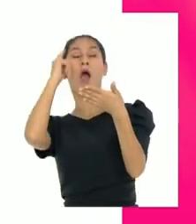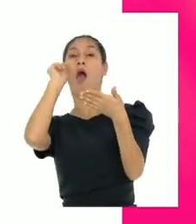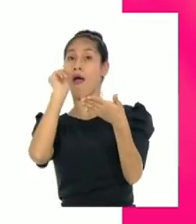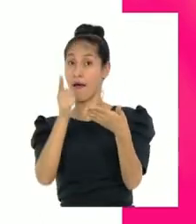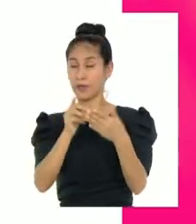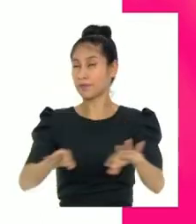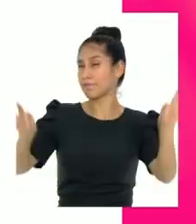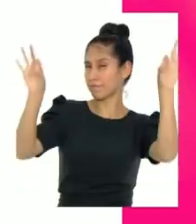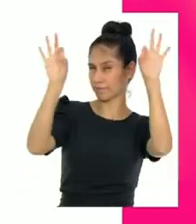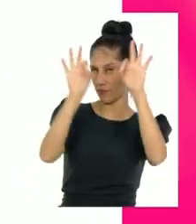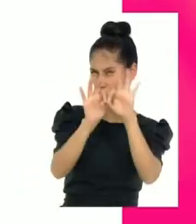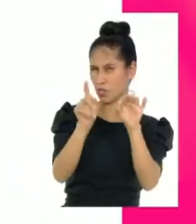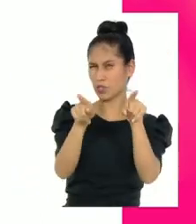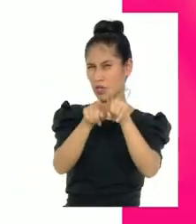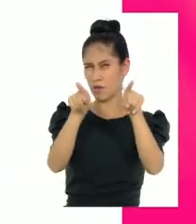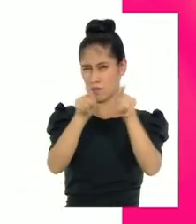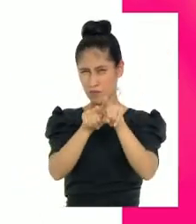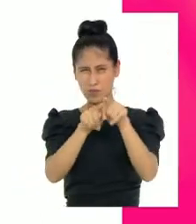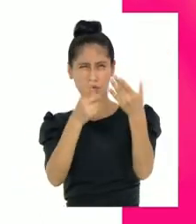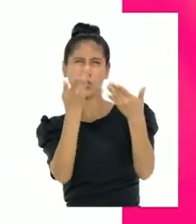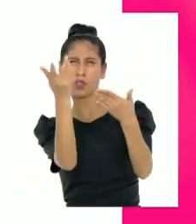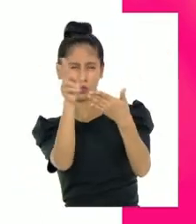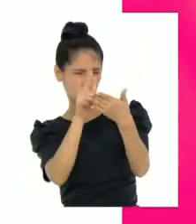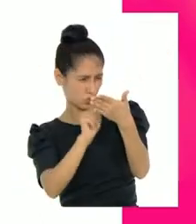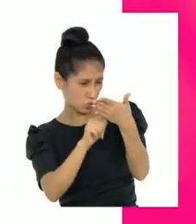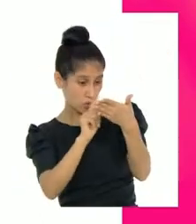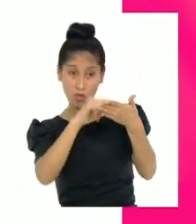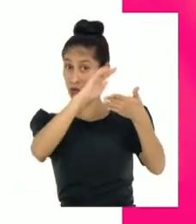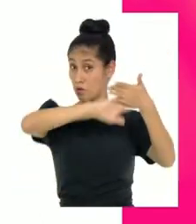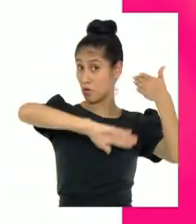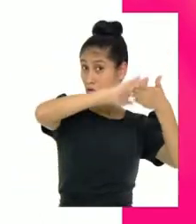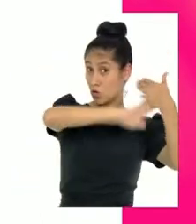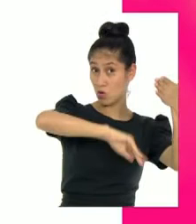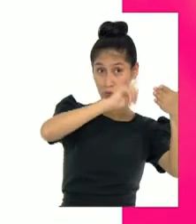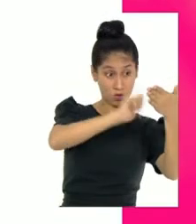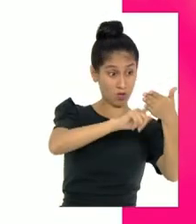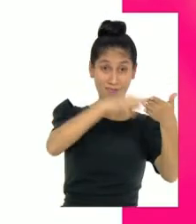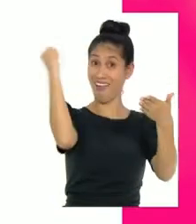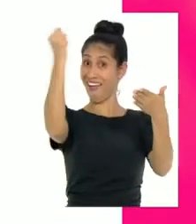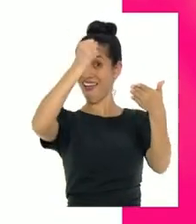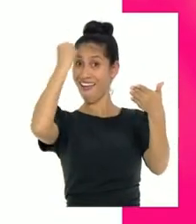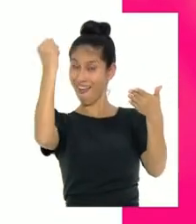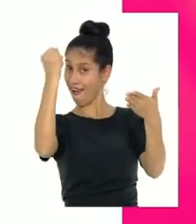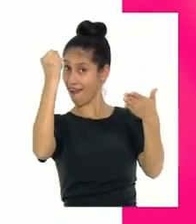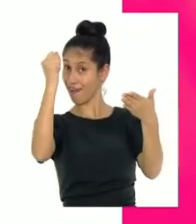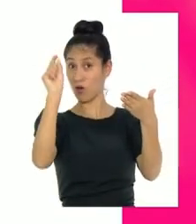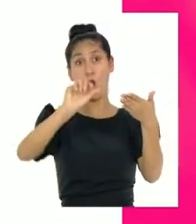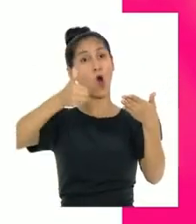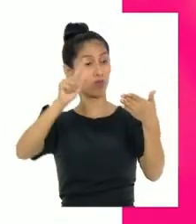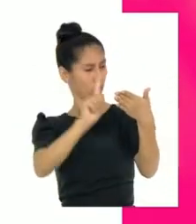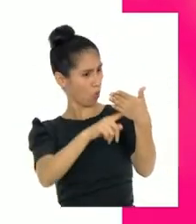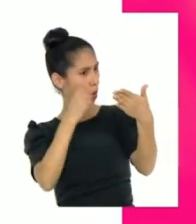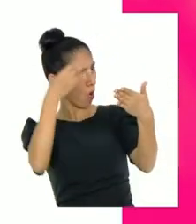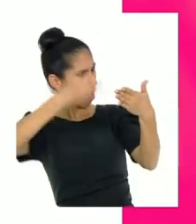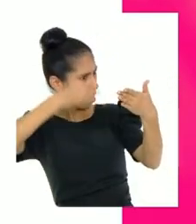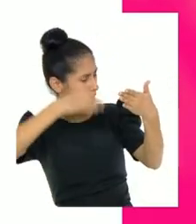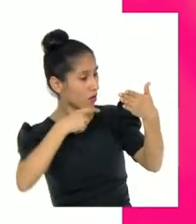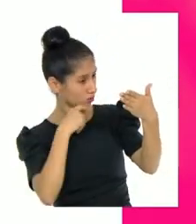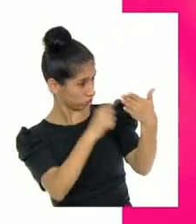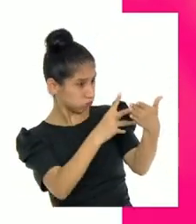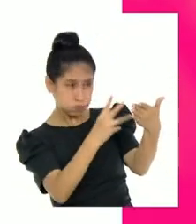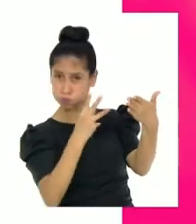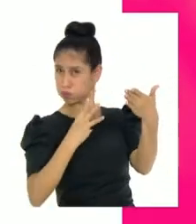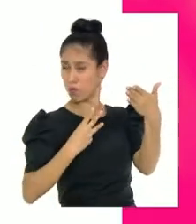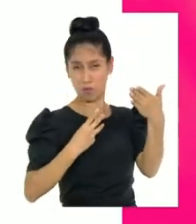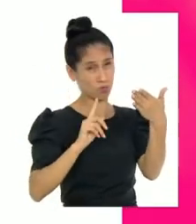importante señalar que no todo intento persuasivo de este tipo es exitoso y logra convencer, pues la persona a la que